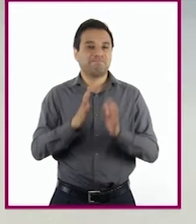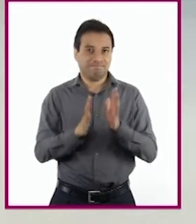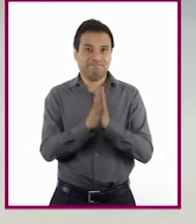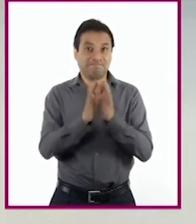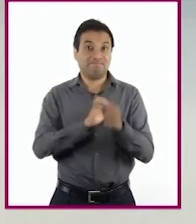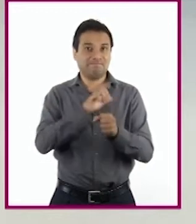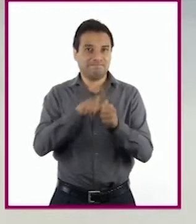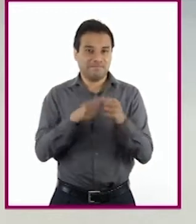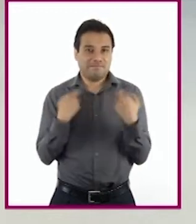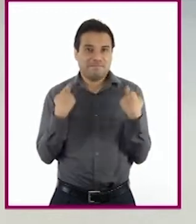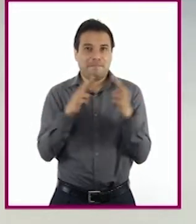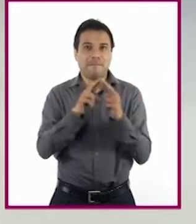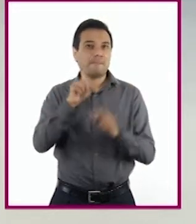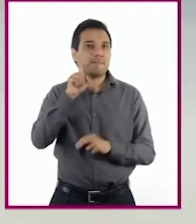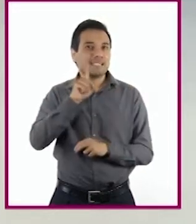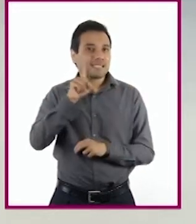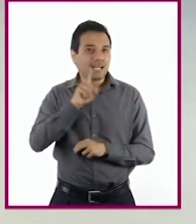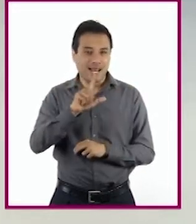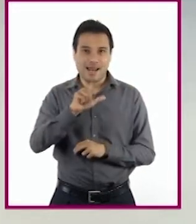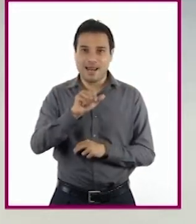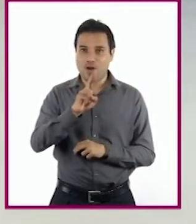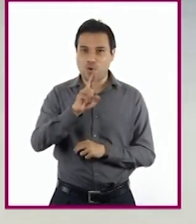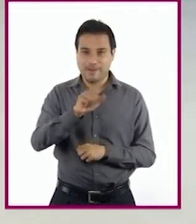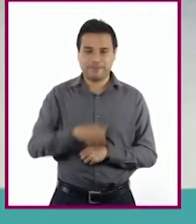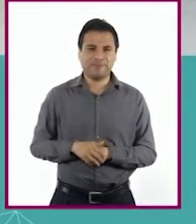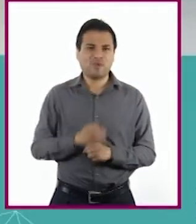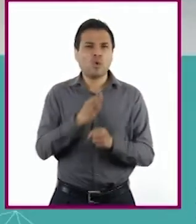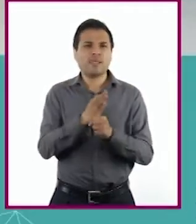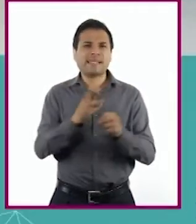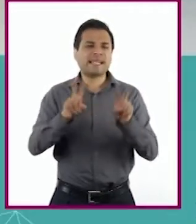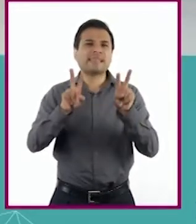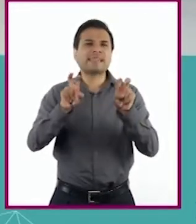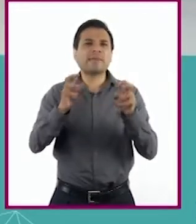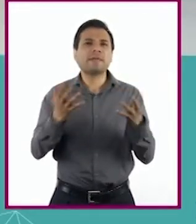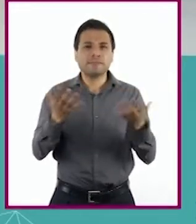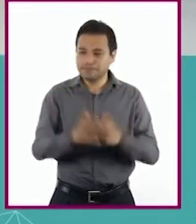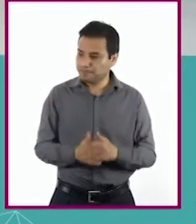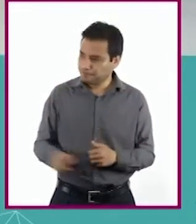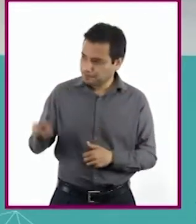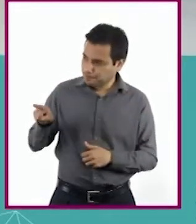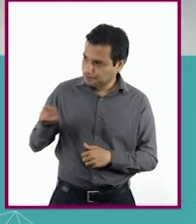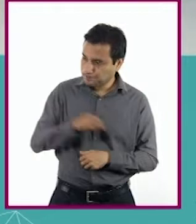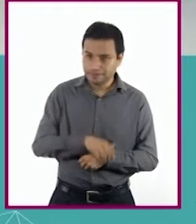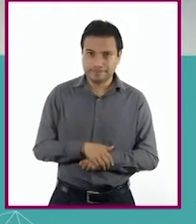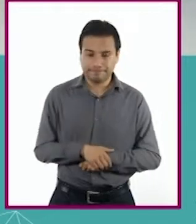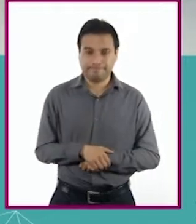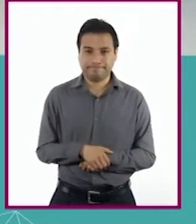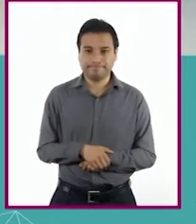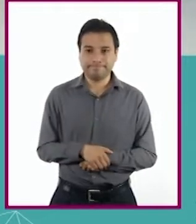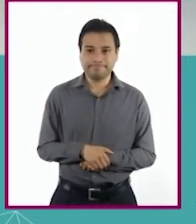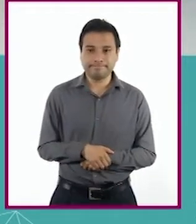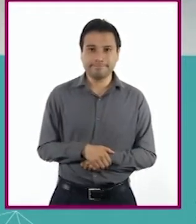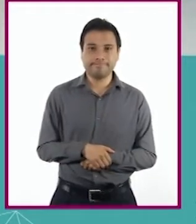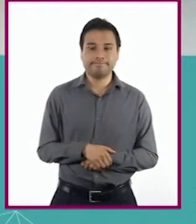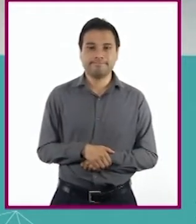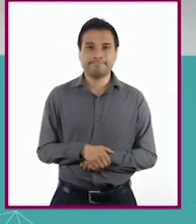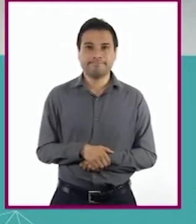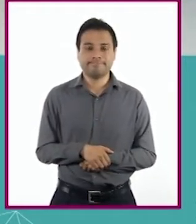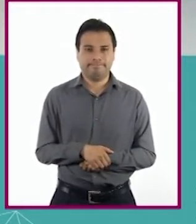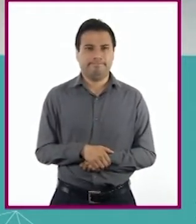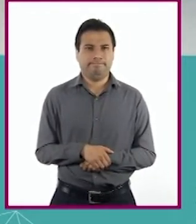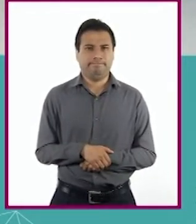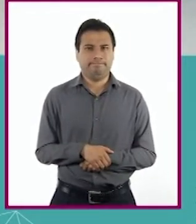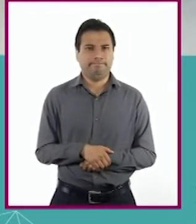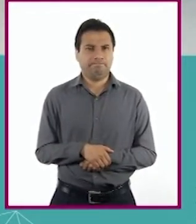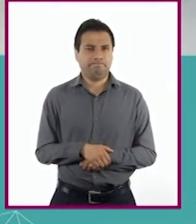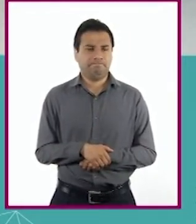maestra Laura Nicteja Argáez. El tema de hoy será el gobierno y los principios de la democracia. ¿Por qué hay